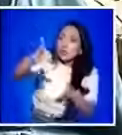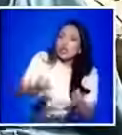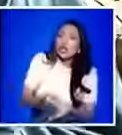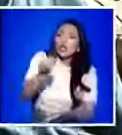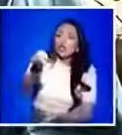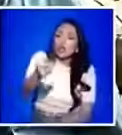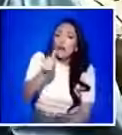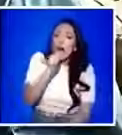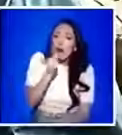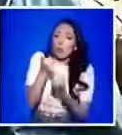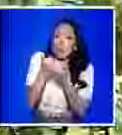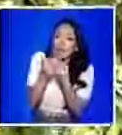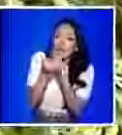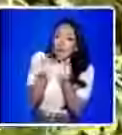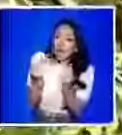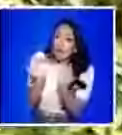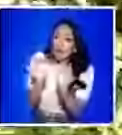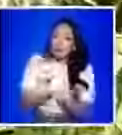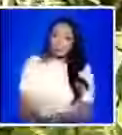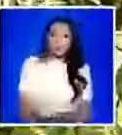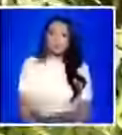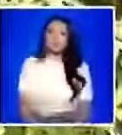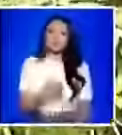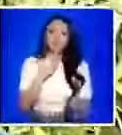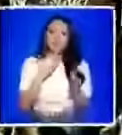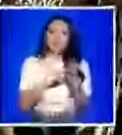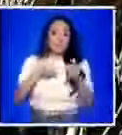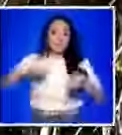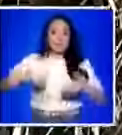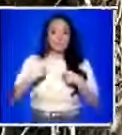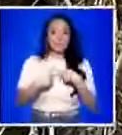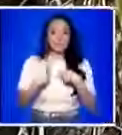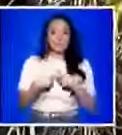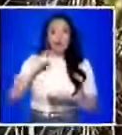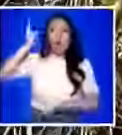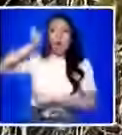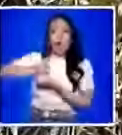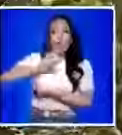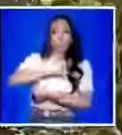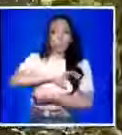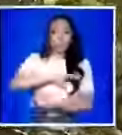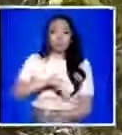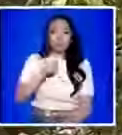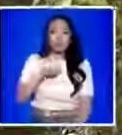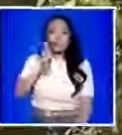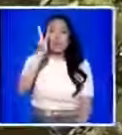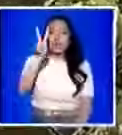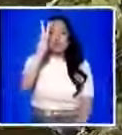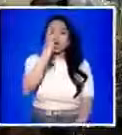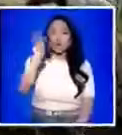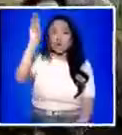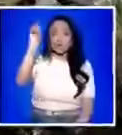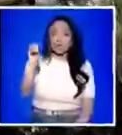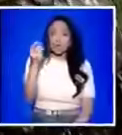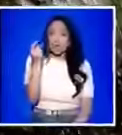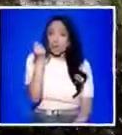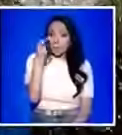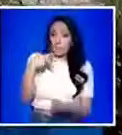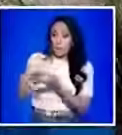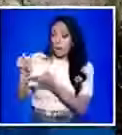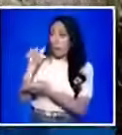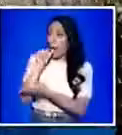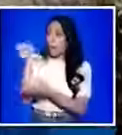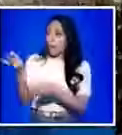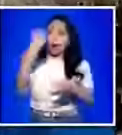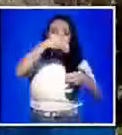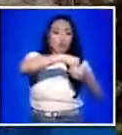de buena calidad y de buena cantidad. En Quito, por ejemplo, hay una ordenanza que exige que el 2% de la tarifa de agua potable se destine al fondo de